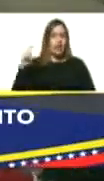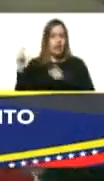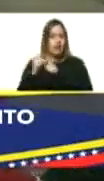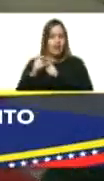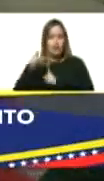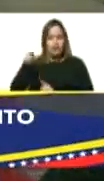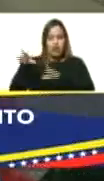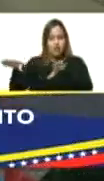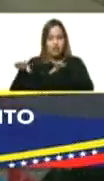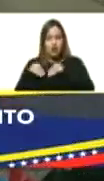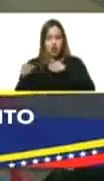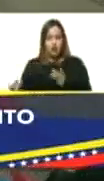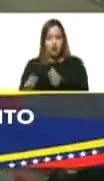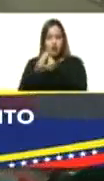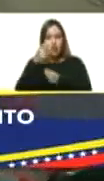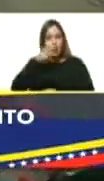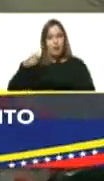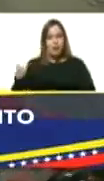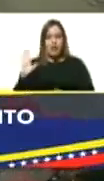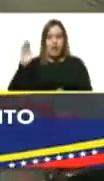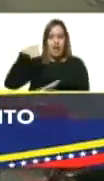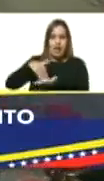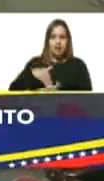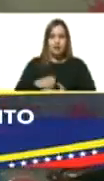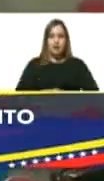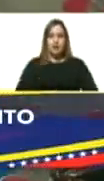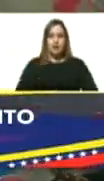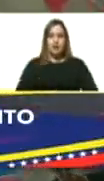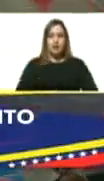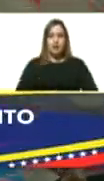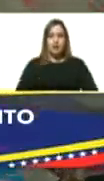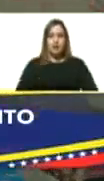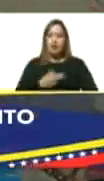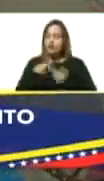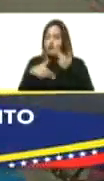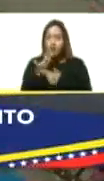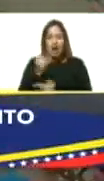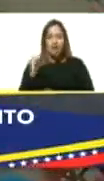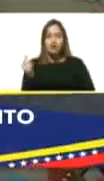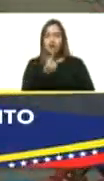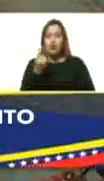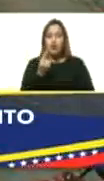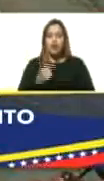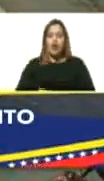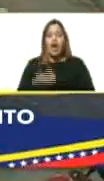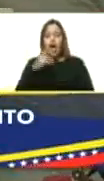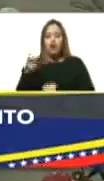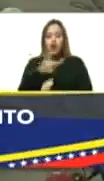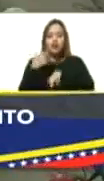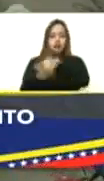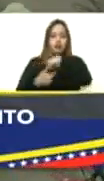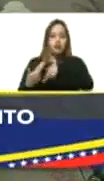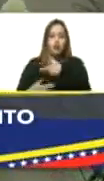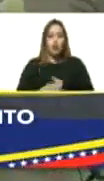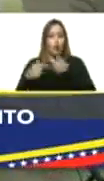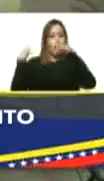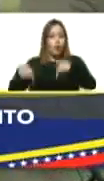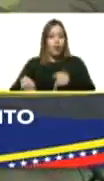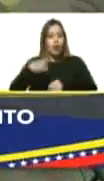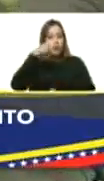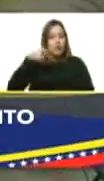usted asumió con el pueblo del Estado Aragua, que desde el primer momento nunca estuvo solo porque hay un gobierno revolucionario, hoy